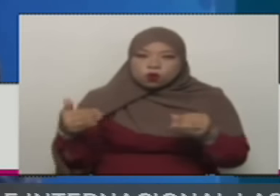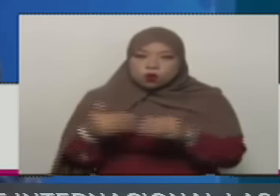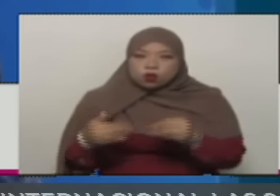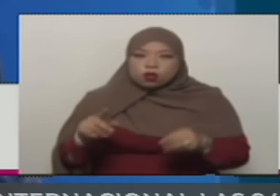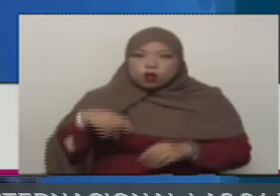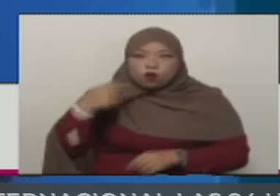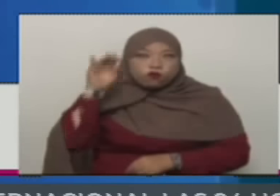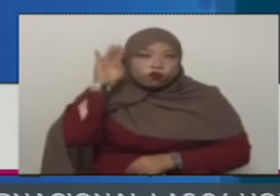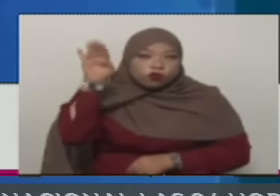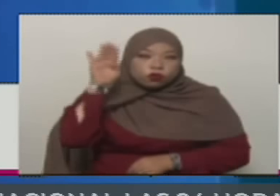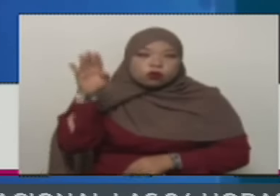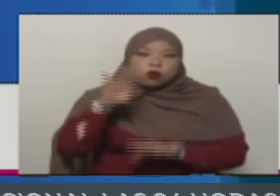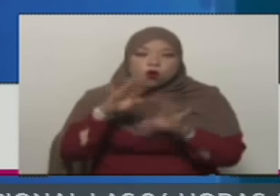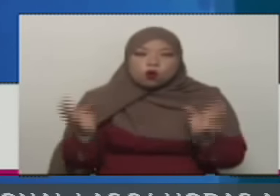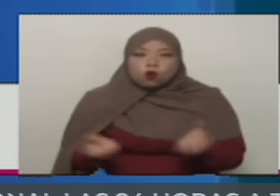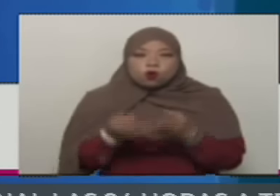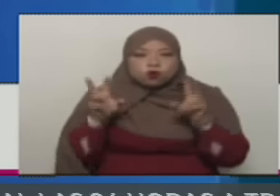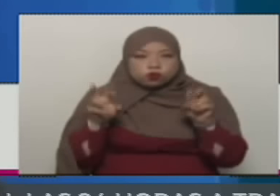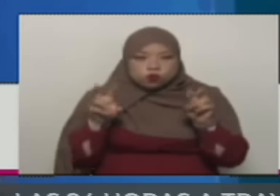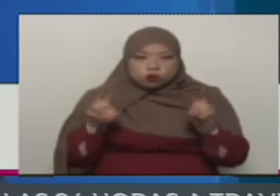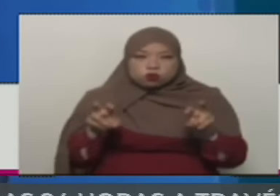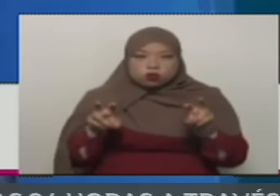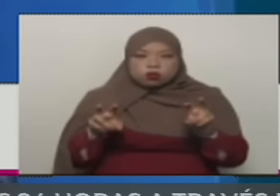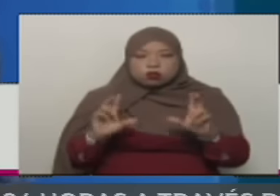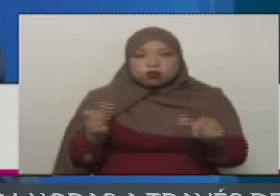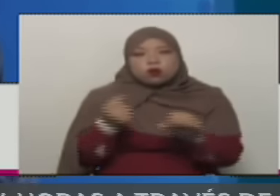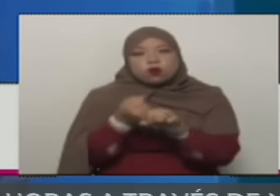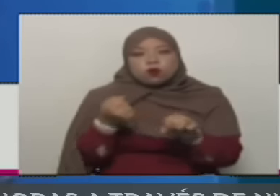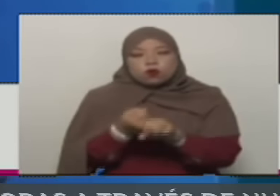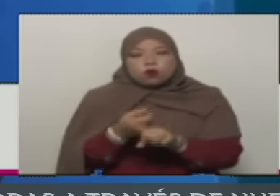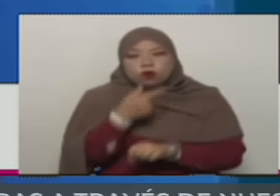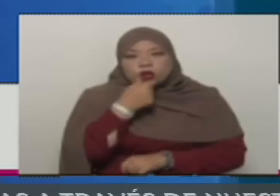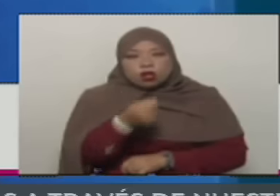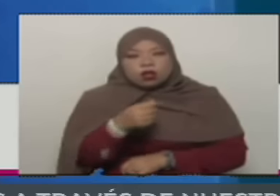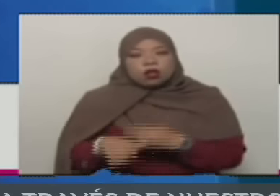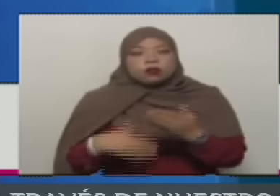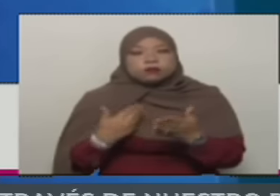por venir. Un mundo nuevo surge cuando sencillamente, como decía Gramsci,